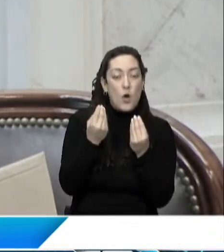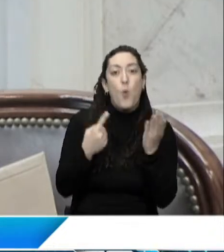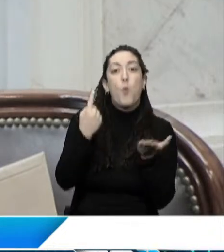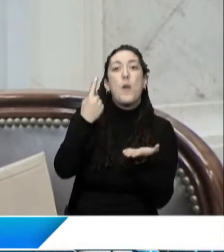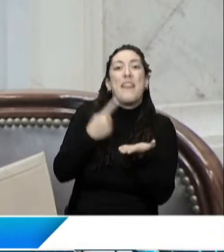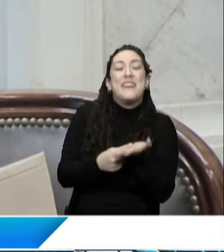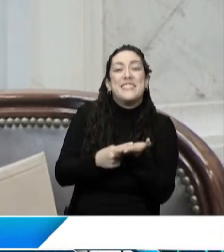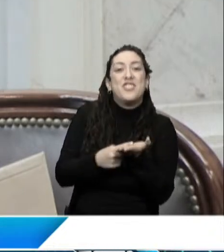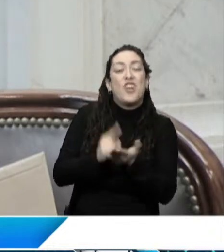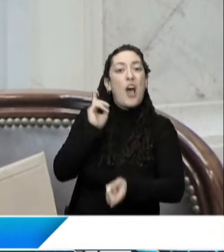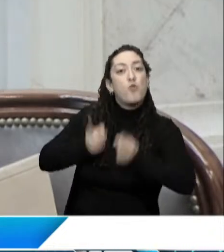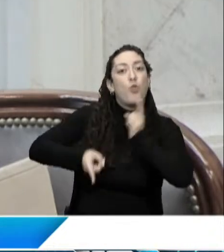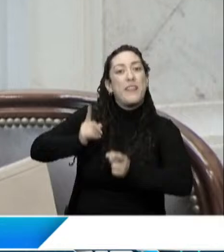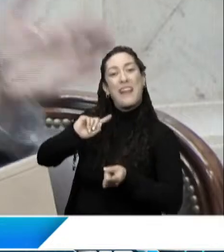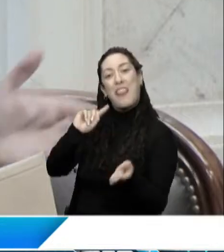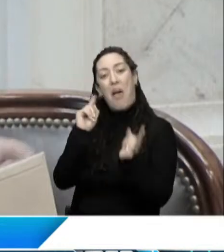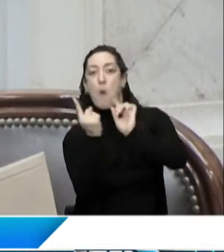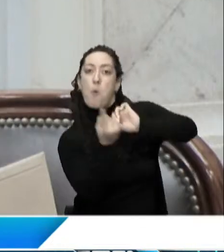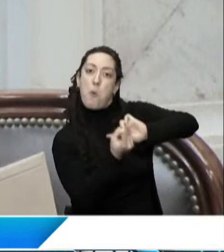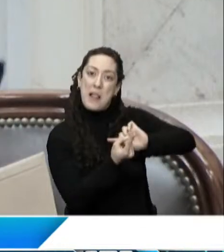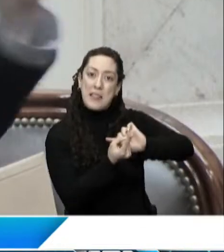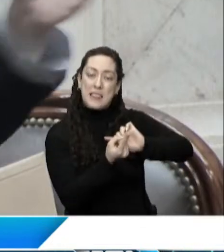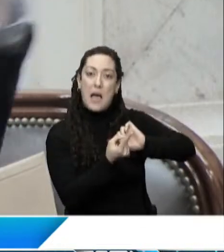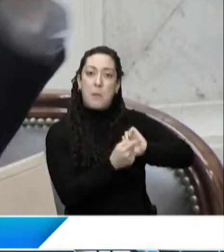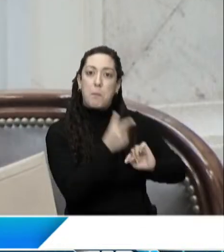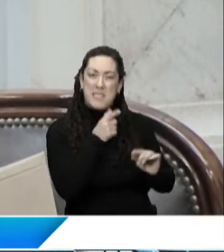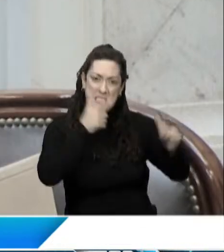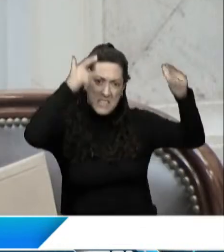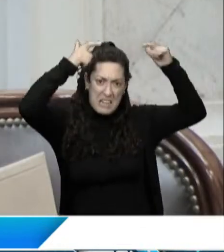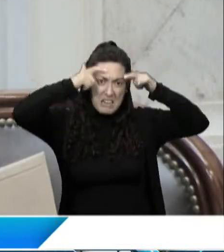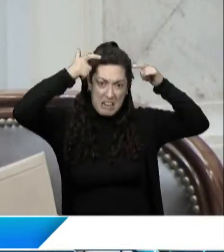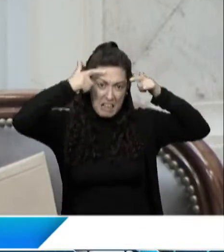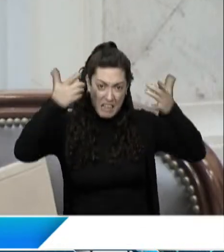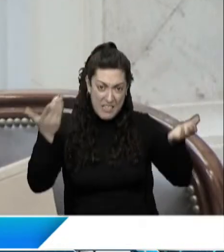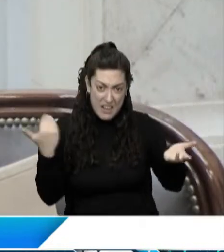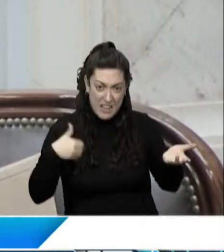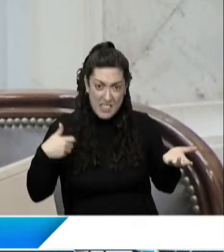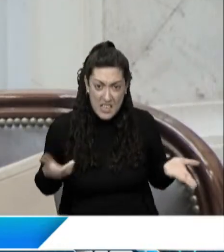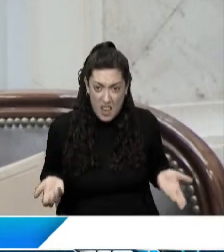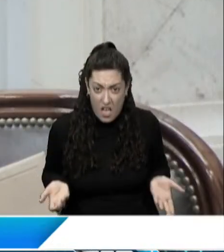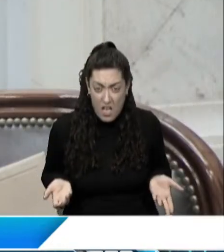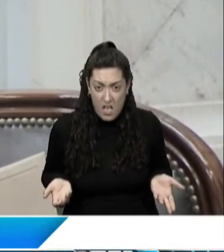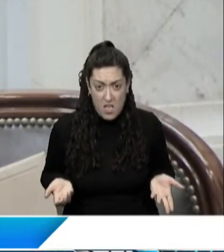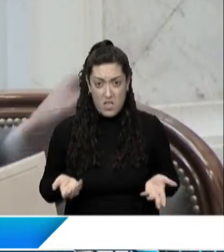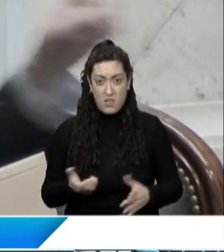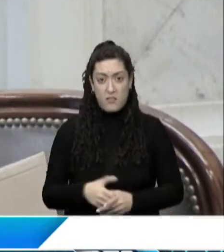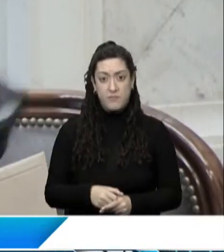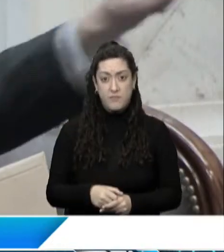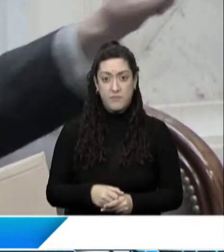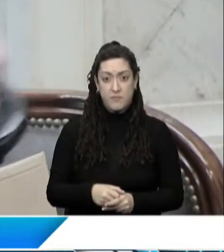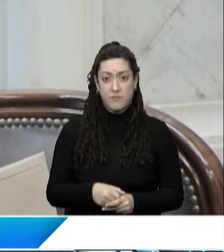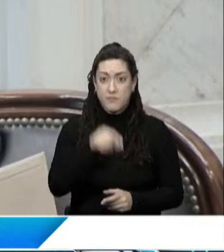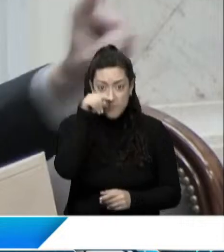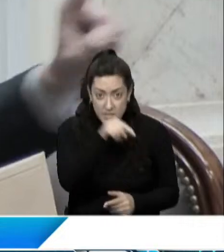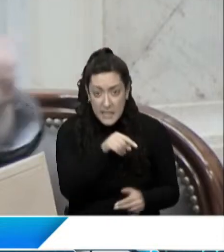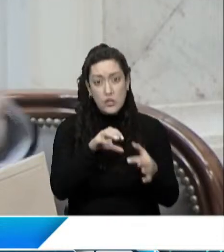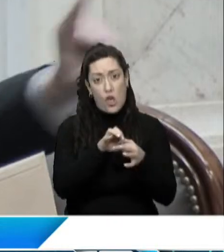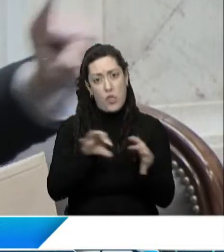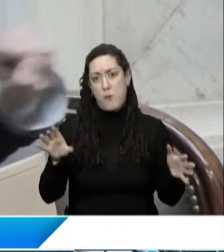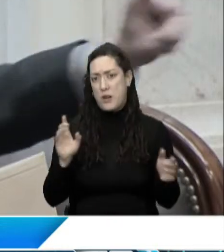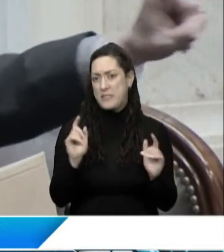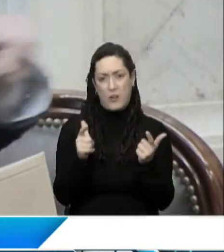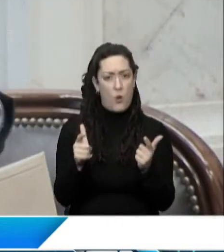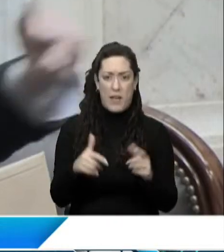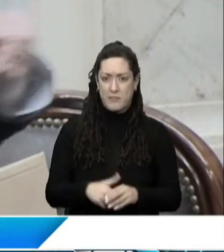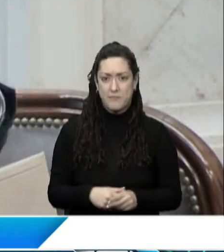una decisión autoritaria de quien actúa como si fuera el rey, el monarca de la Argentina. No es democrático lo